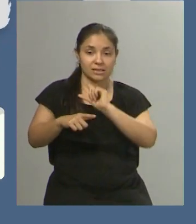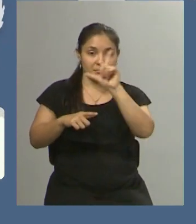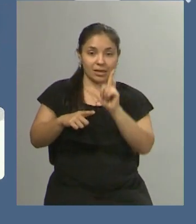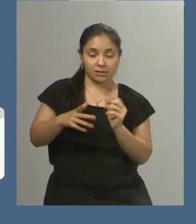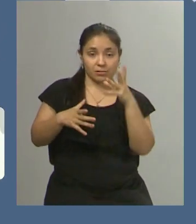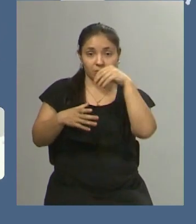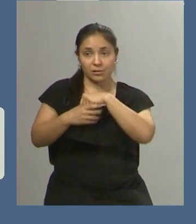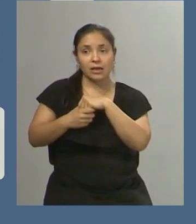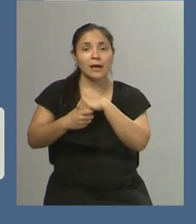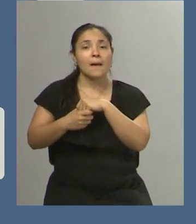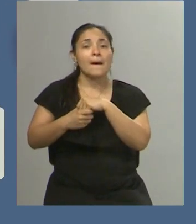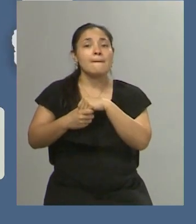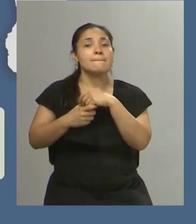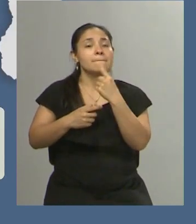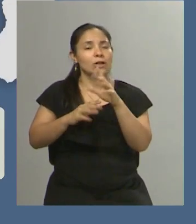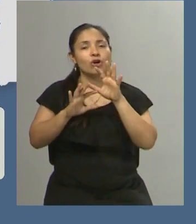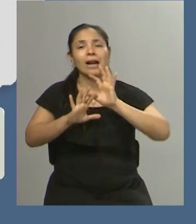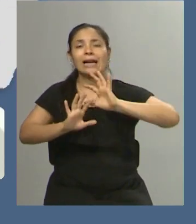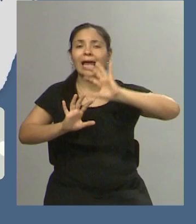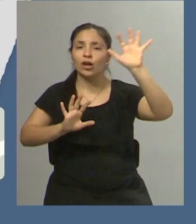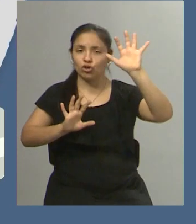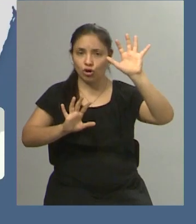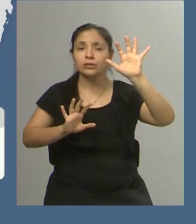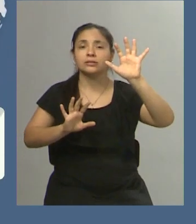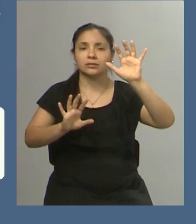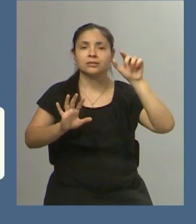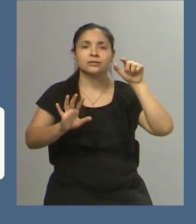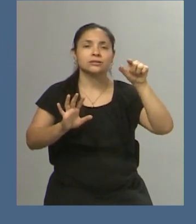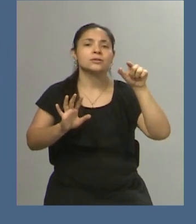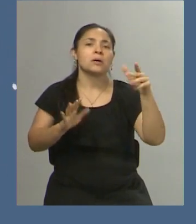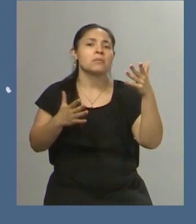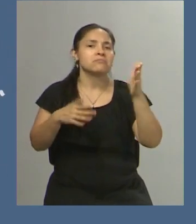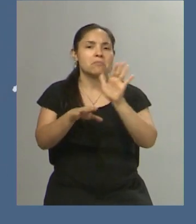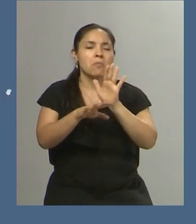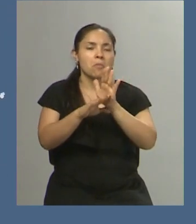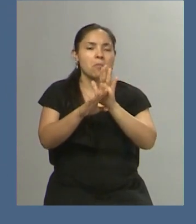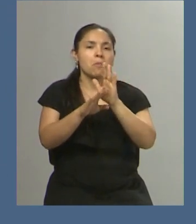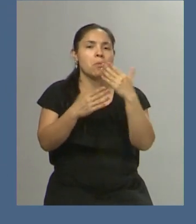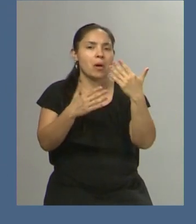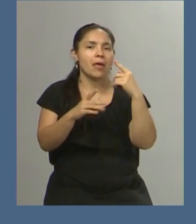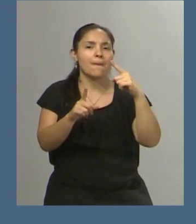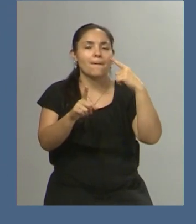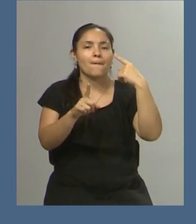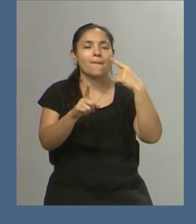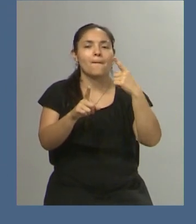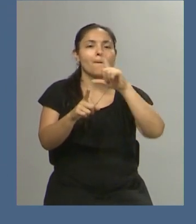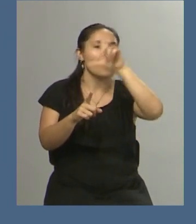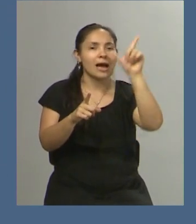pero uno entiende que esta región por ahí podría estar sumando más países para hacerlo incluso más fuerte?